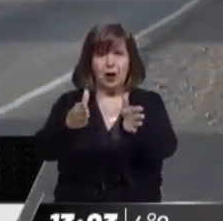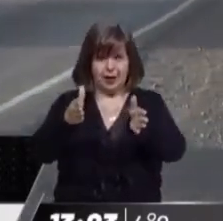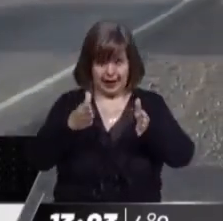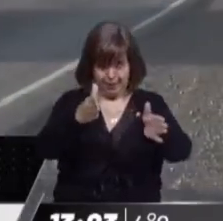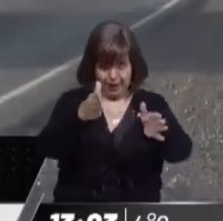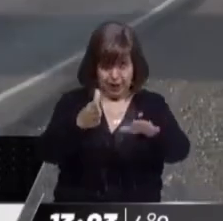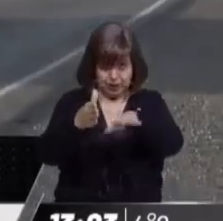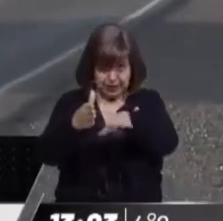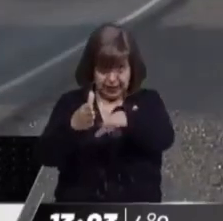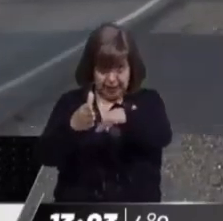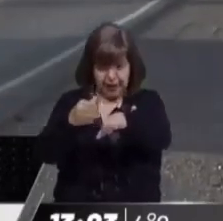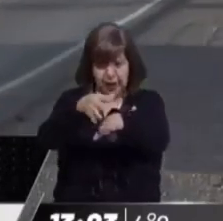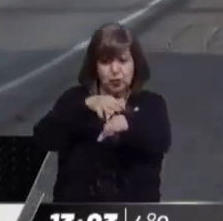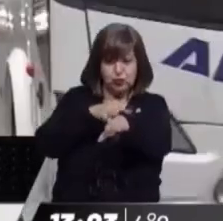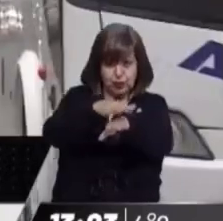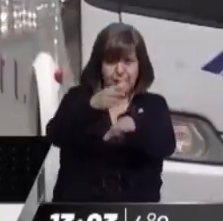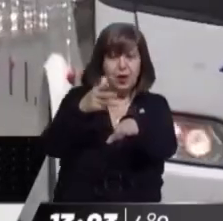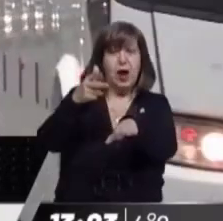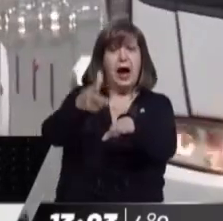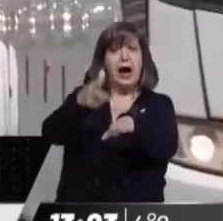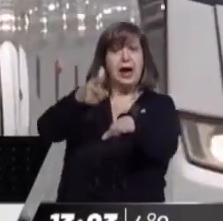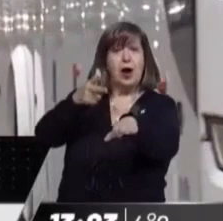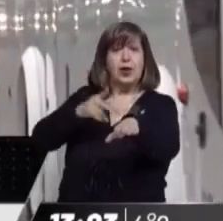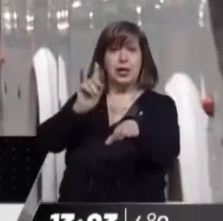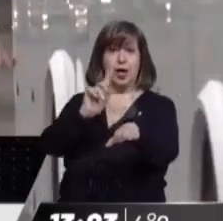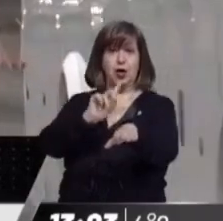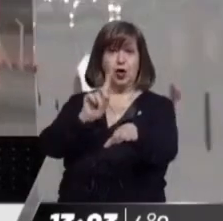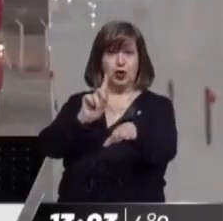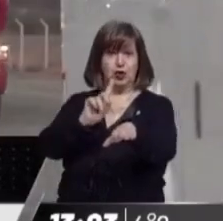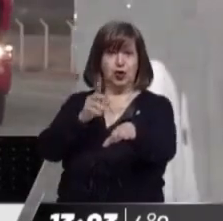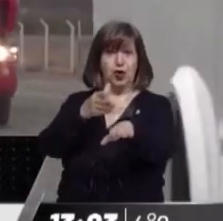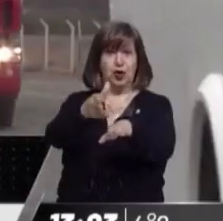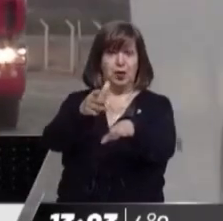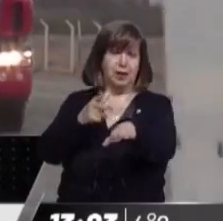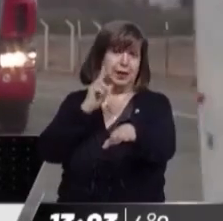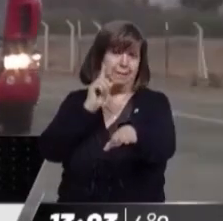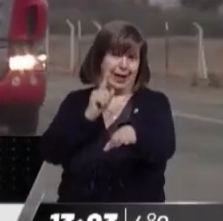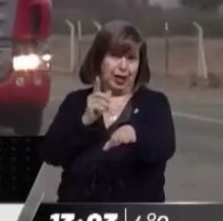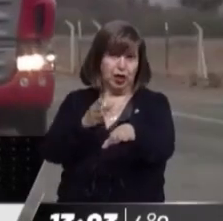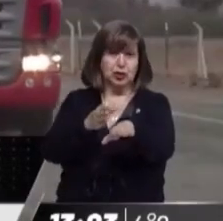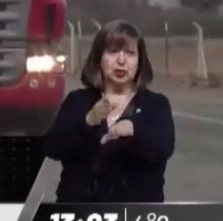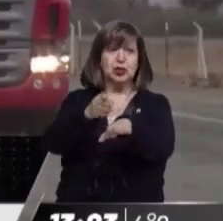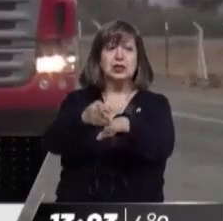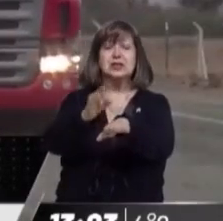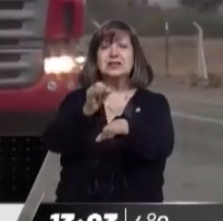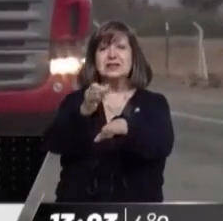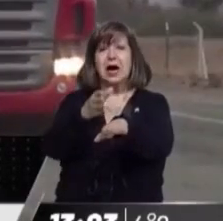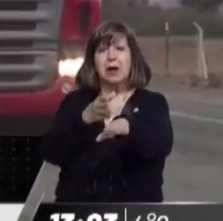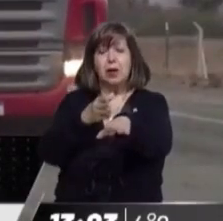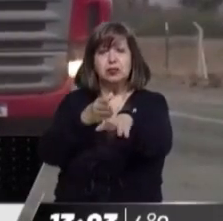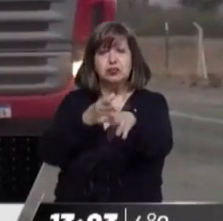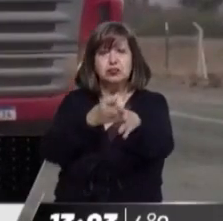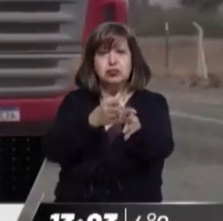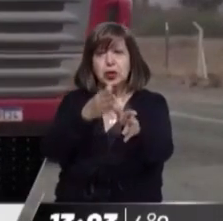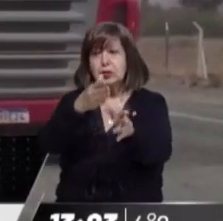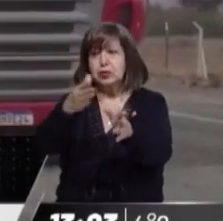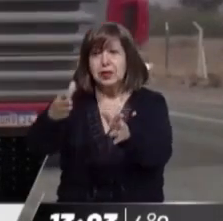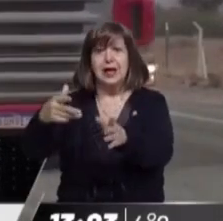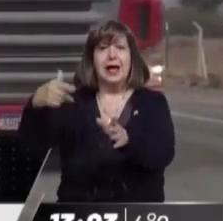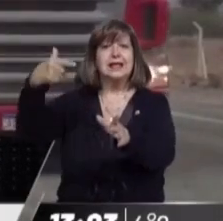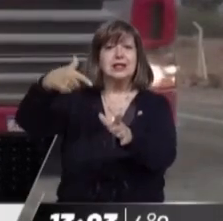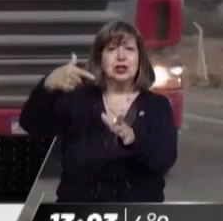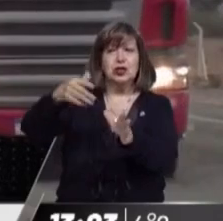lo que son los escalones que están previstos. Estamos integrando el primer escalón de la zona este. Este escalón es la estación Eloy Guerrero, ya